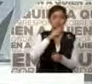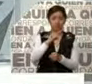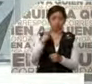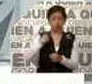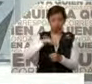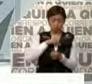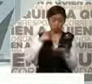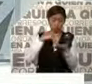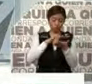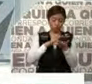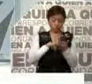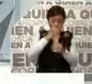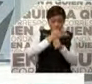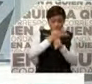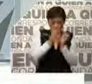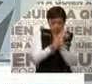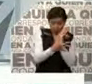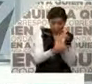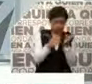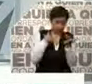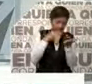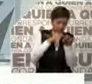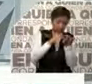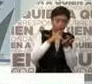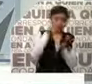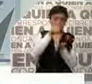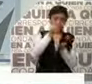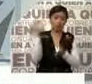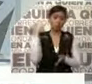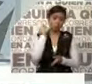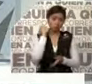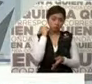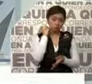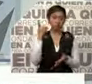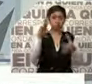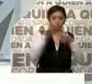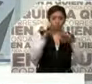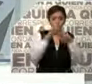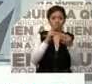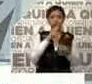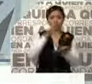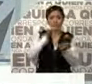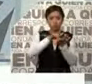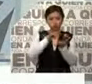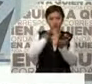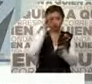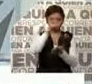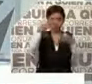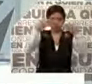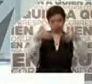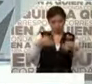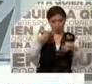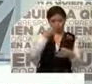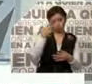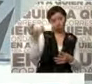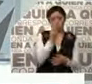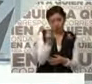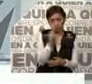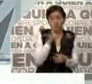lo leemos en vivo y de esa forma los abogados pues le plantean una respuesta certera a la pregunta que usted